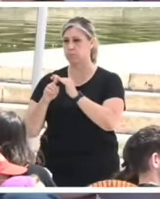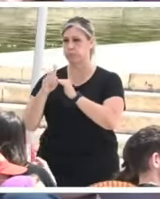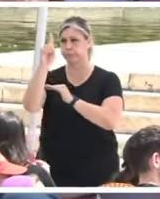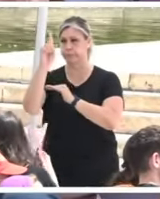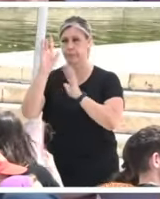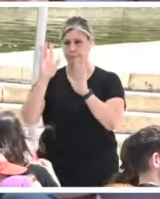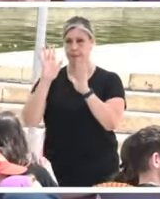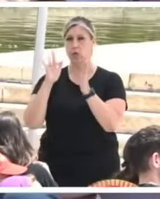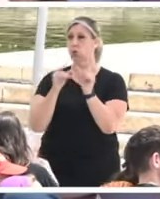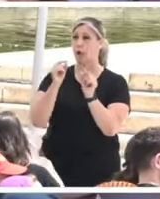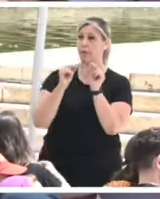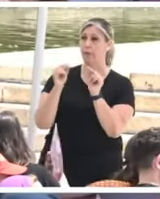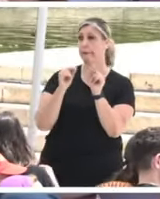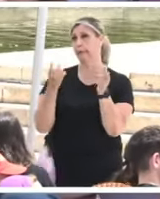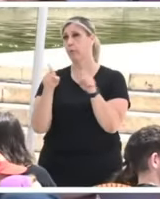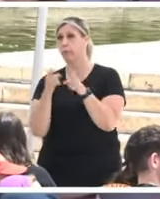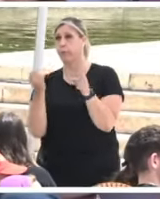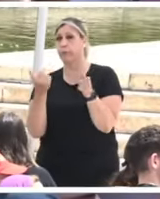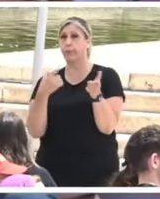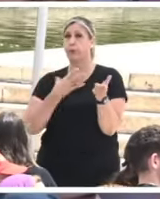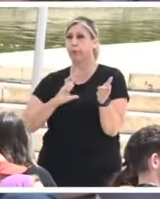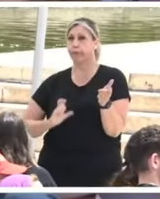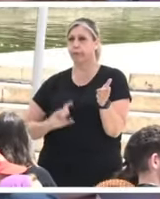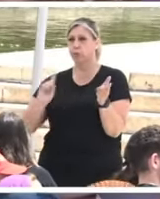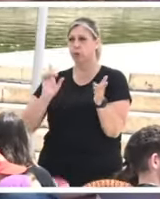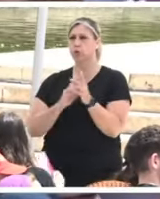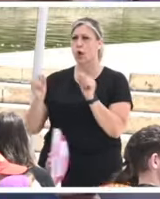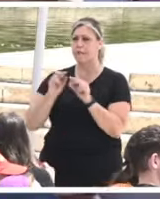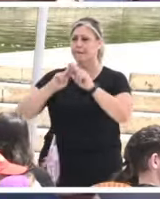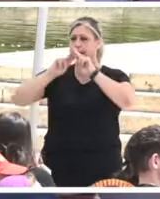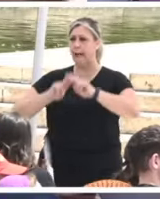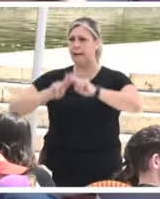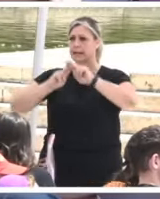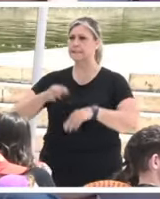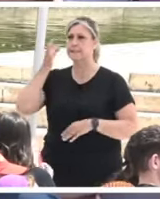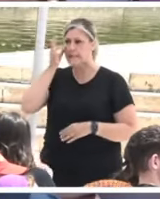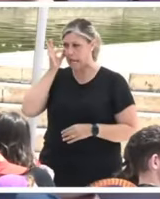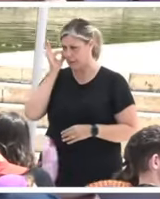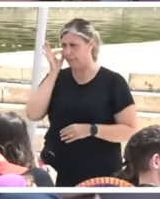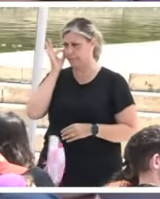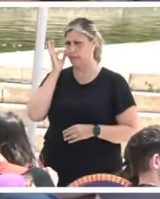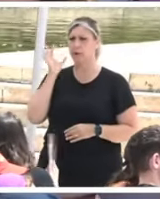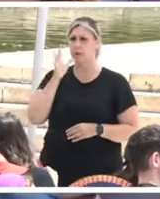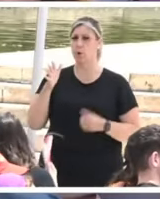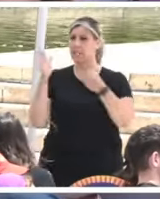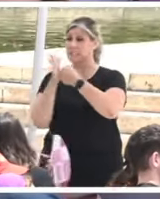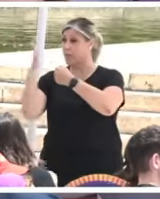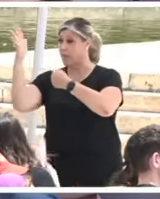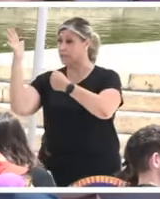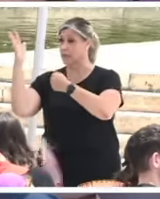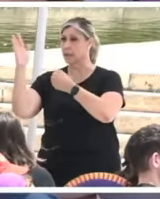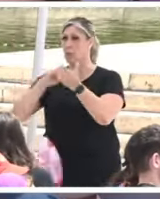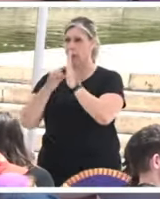nos situamos en un debate derrotista, por decirlo. Nos situamos en un debate de análisis de la realidad. Una extrema derecha que viene